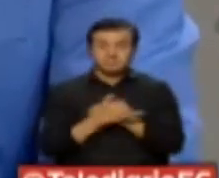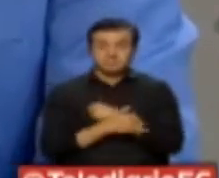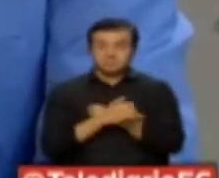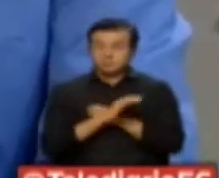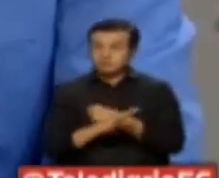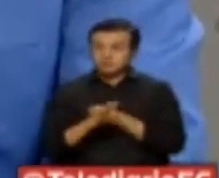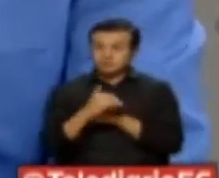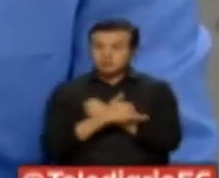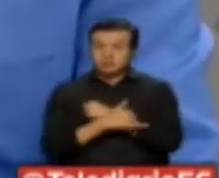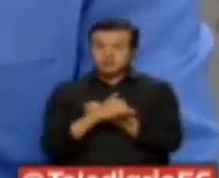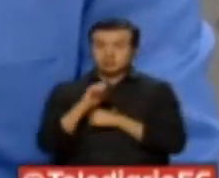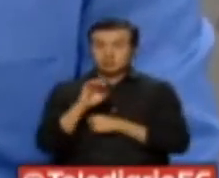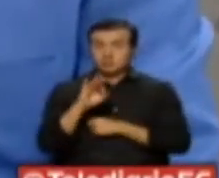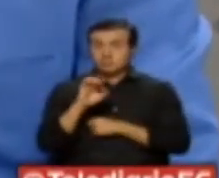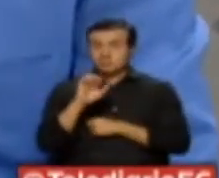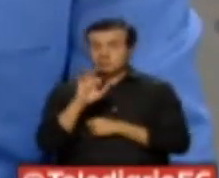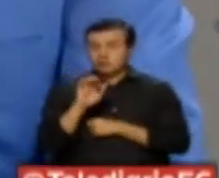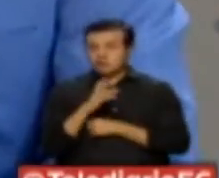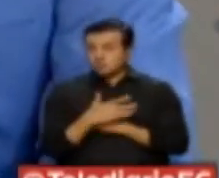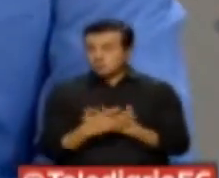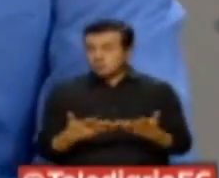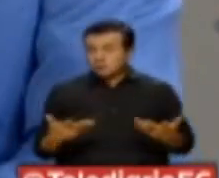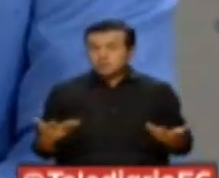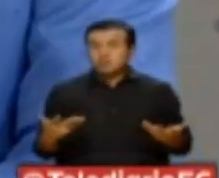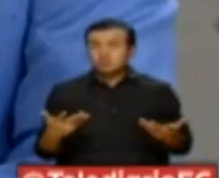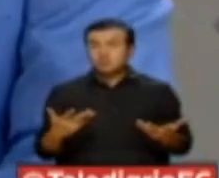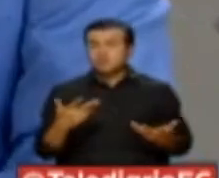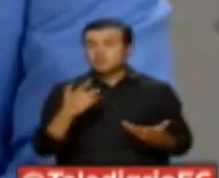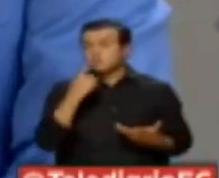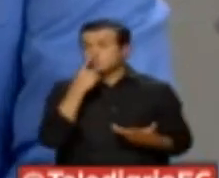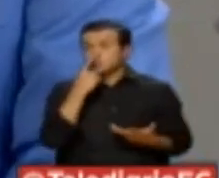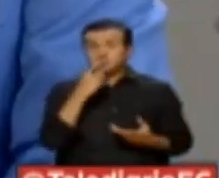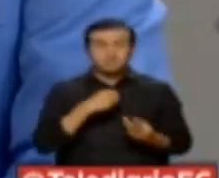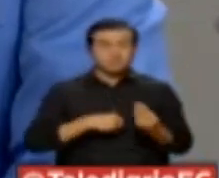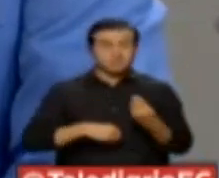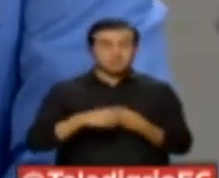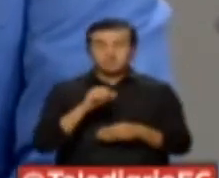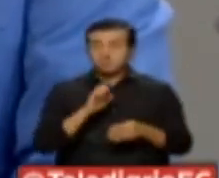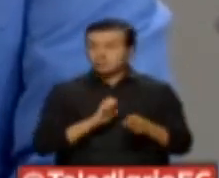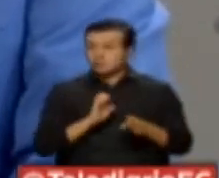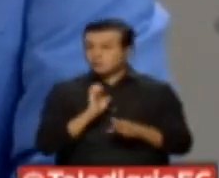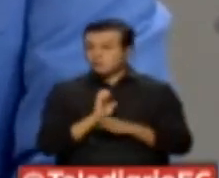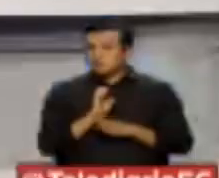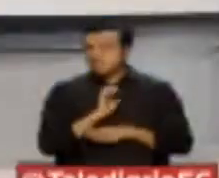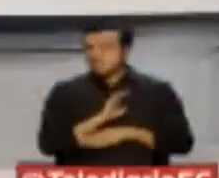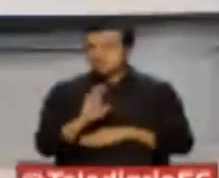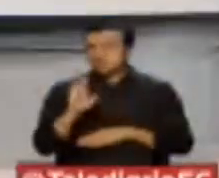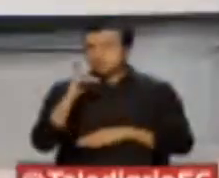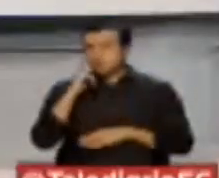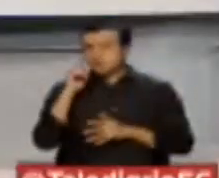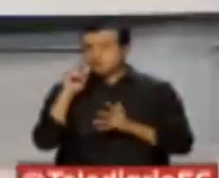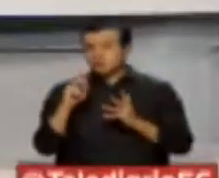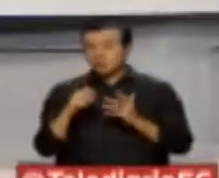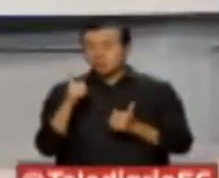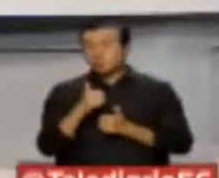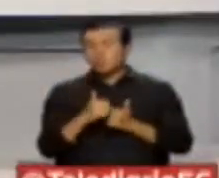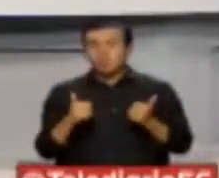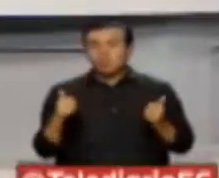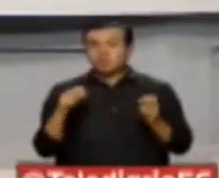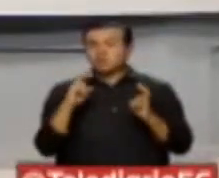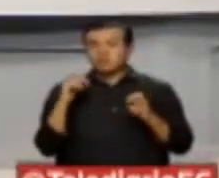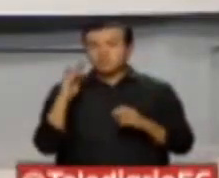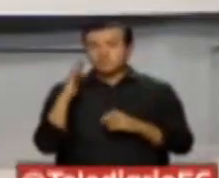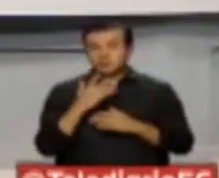de los países de letras a interesarse en invertir en el ecuador cuáles podrían ser las áreas elegibles de mayor